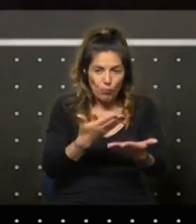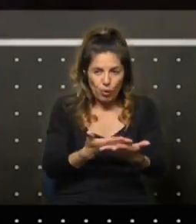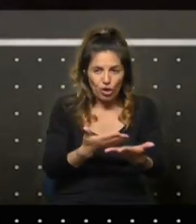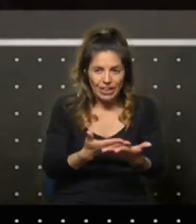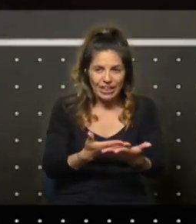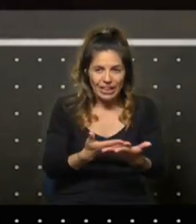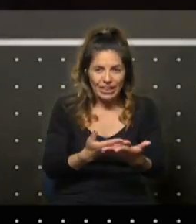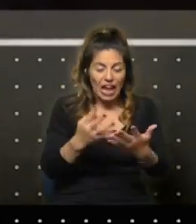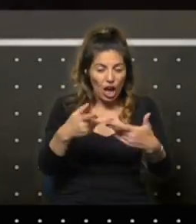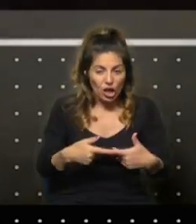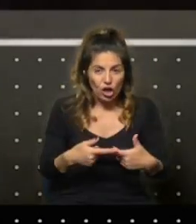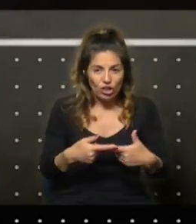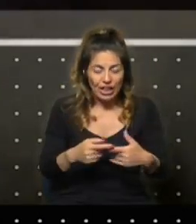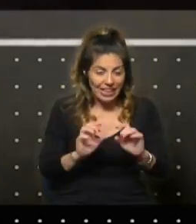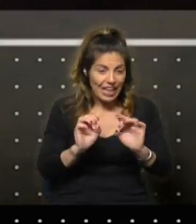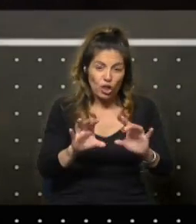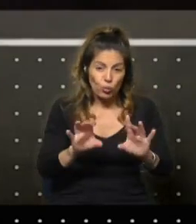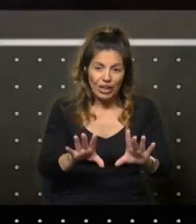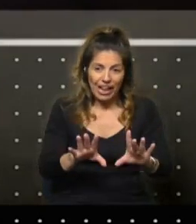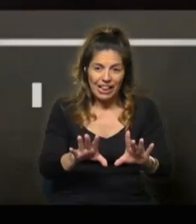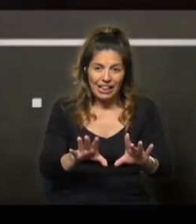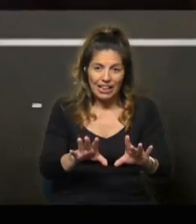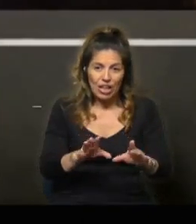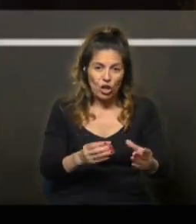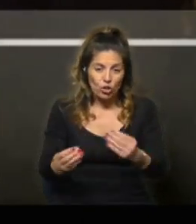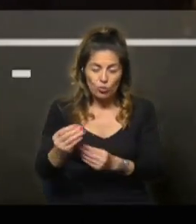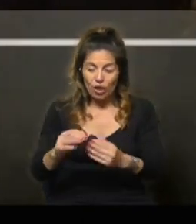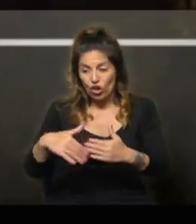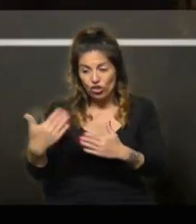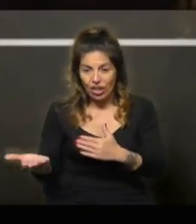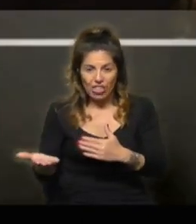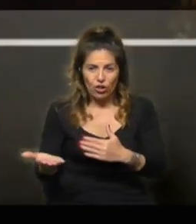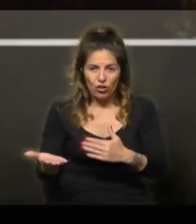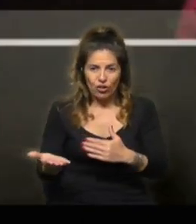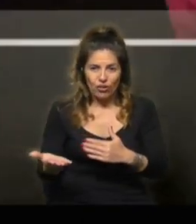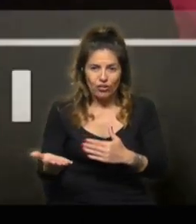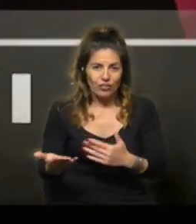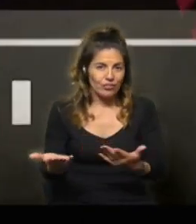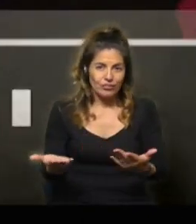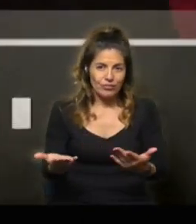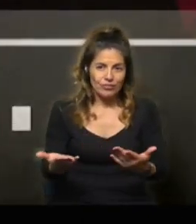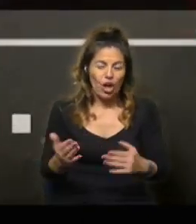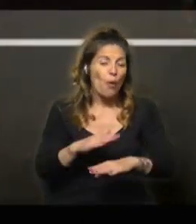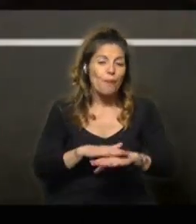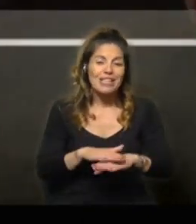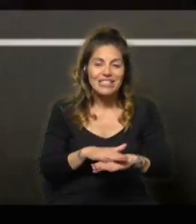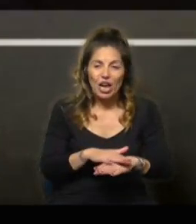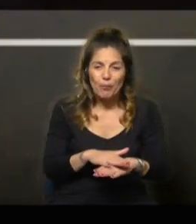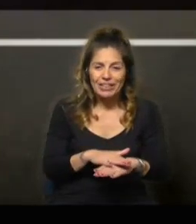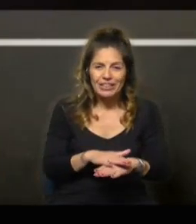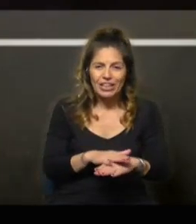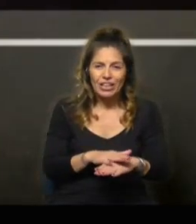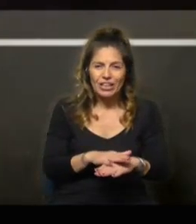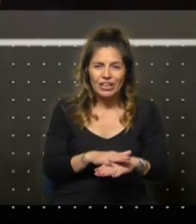justamente el orden espontáneo que dijo Miley los ubicó del otro lado de la grieta o sea básicamente es o sea digamos o sea